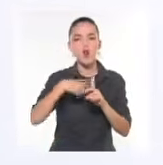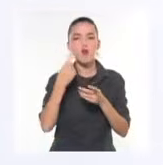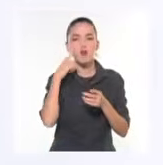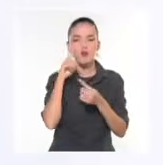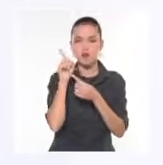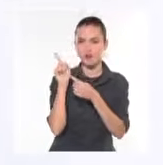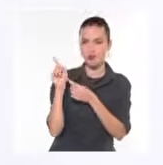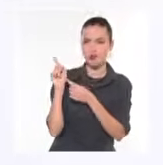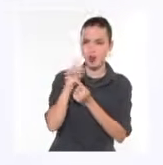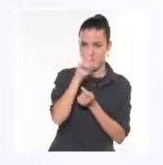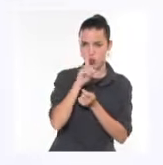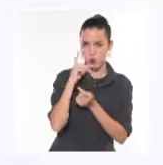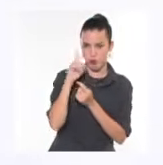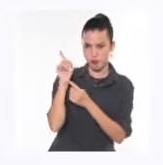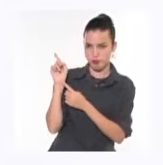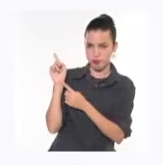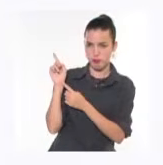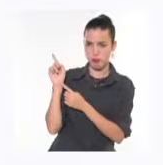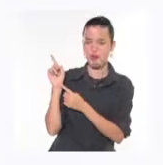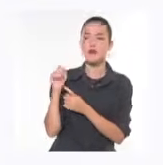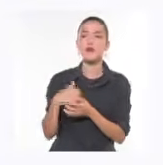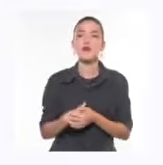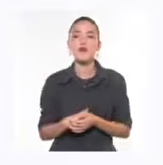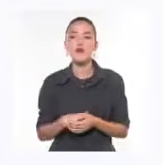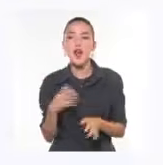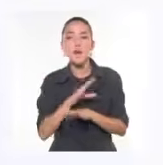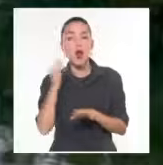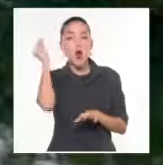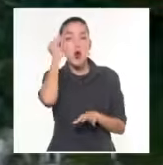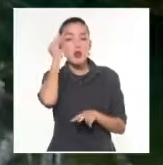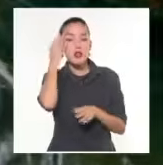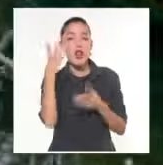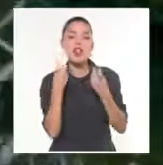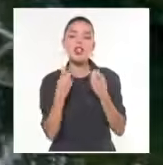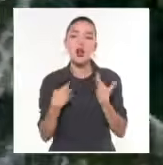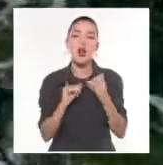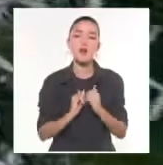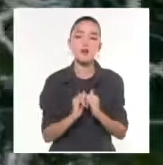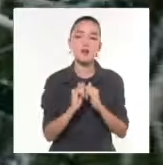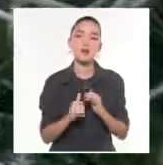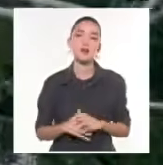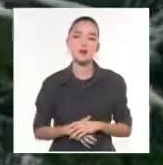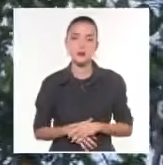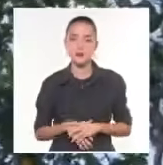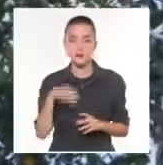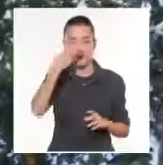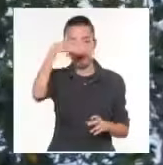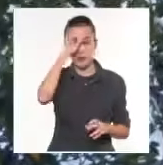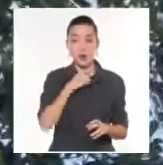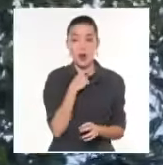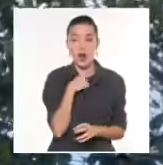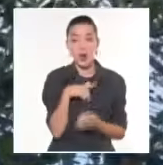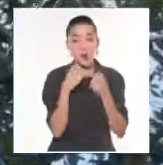tasas se acumulan? Para conocerlo, se necesitan datos. Cuba es un ejemplo muy importante